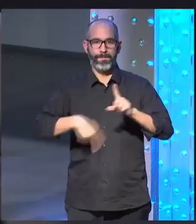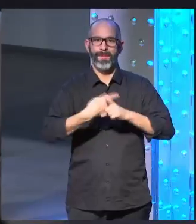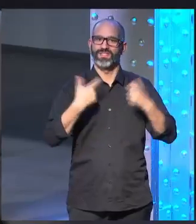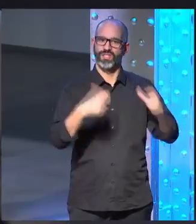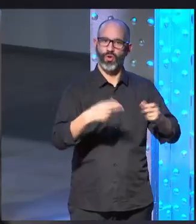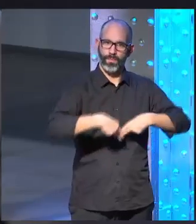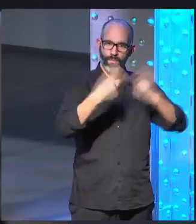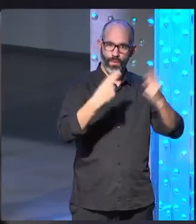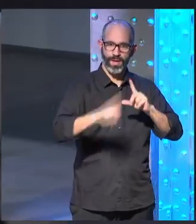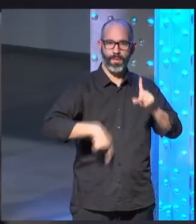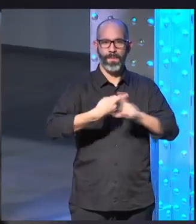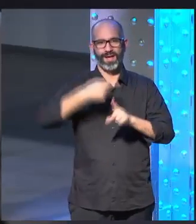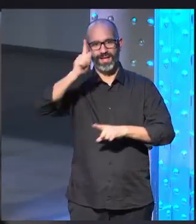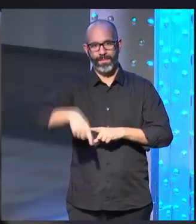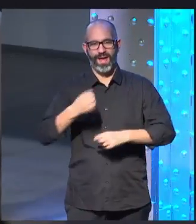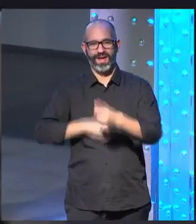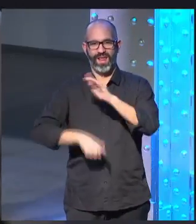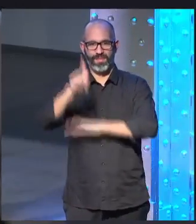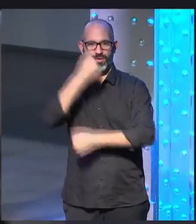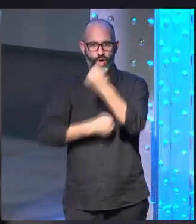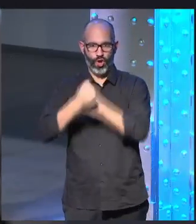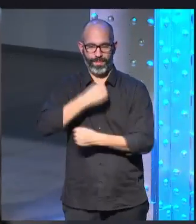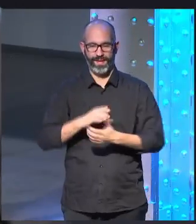por supuesto, y el crecimiento de la economía.